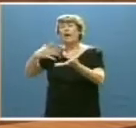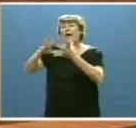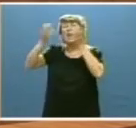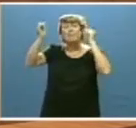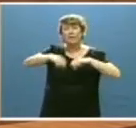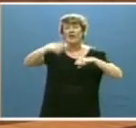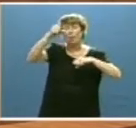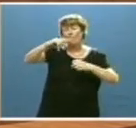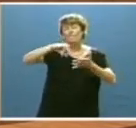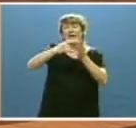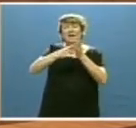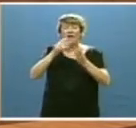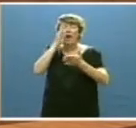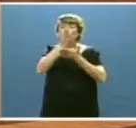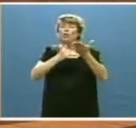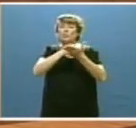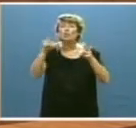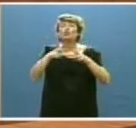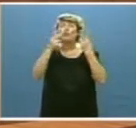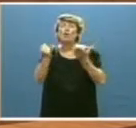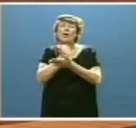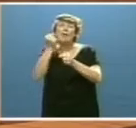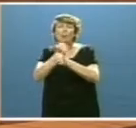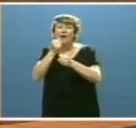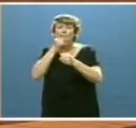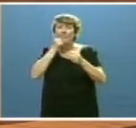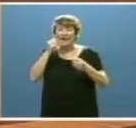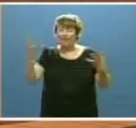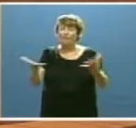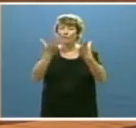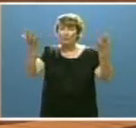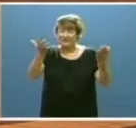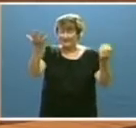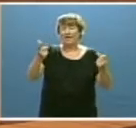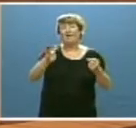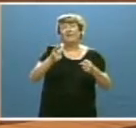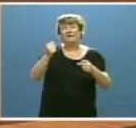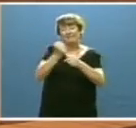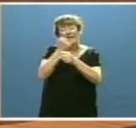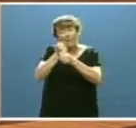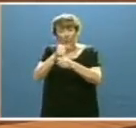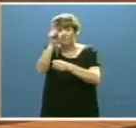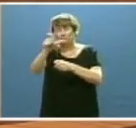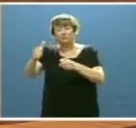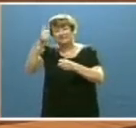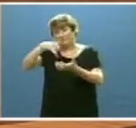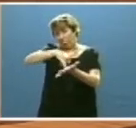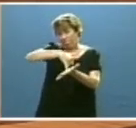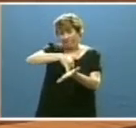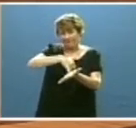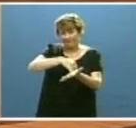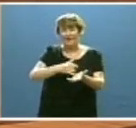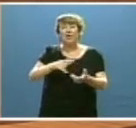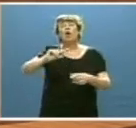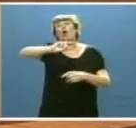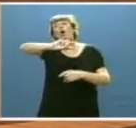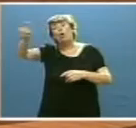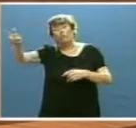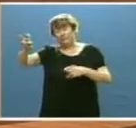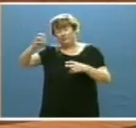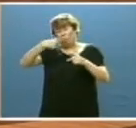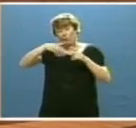socio laboral para fomentar la empleabilidad de las personas más vulnerables en otro orden de